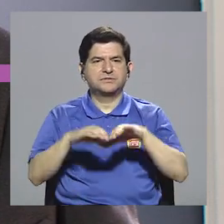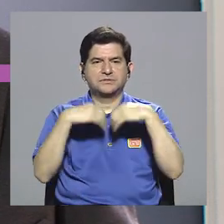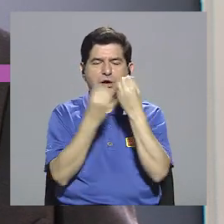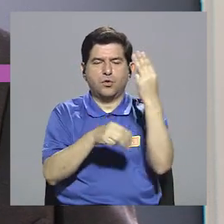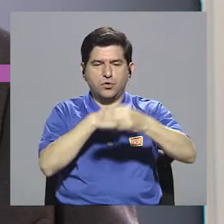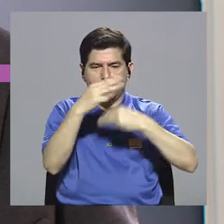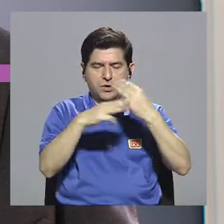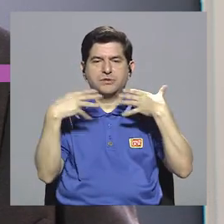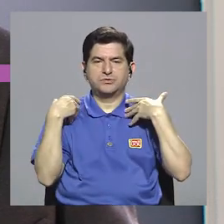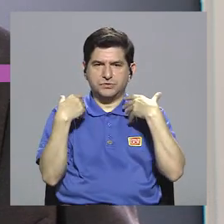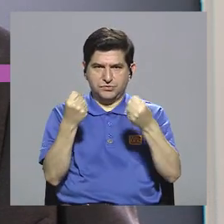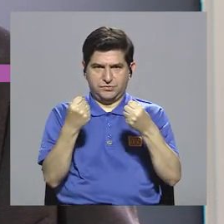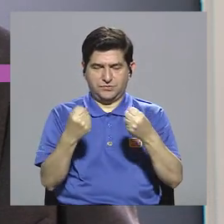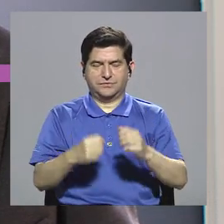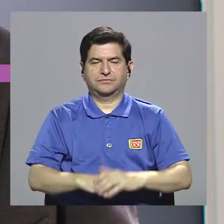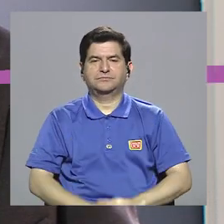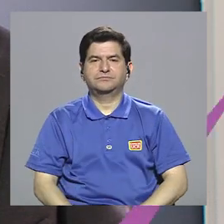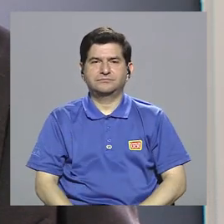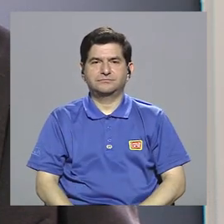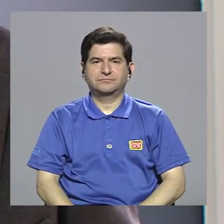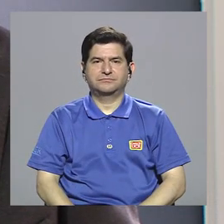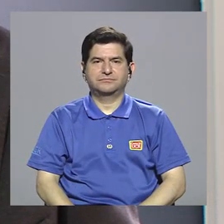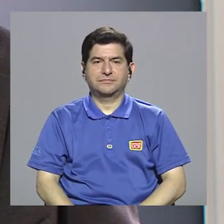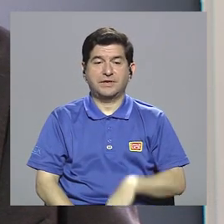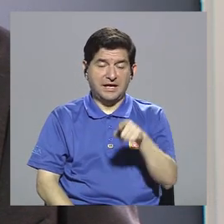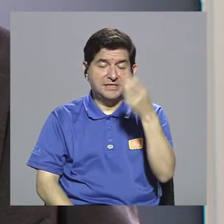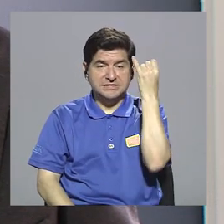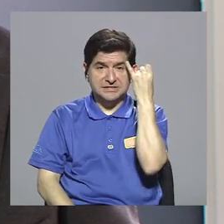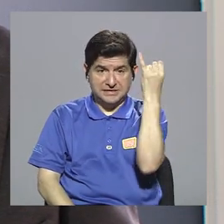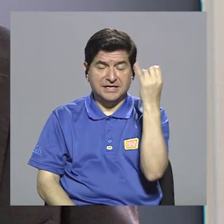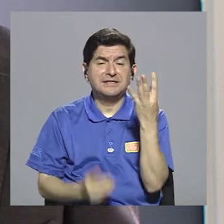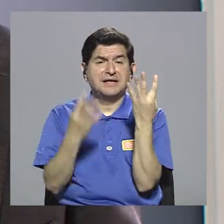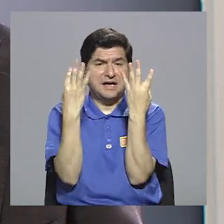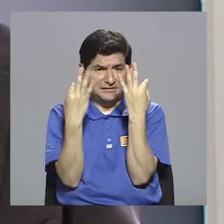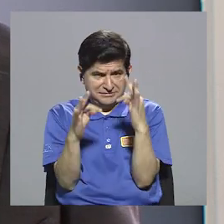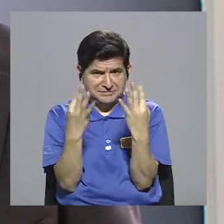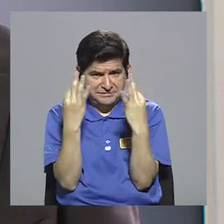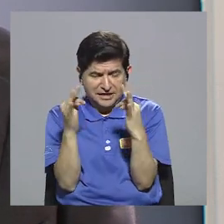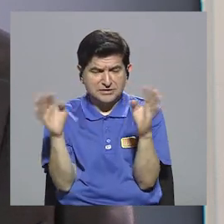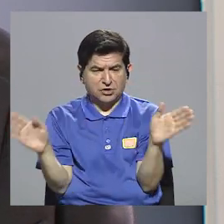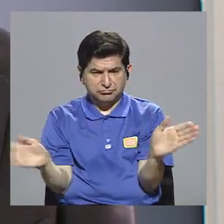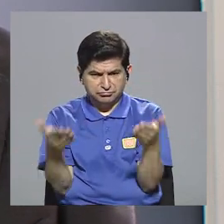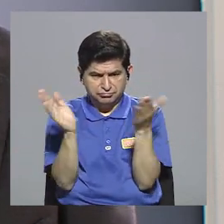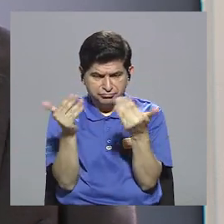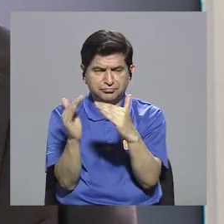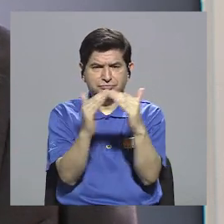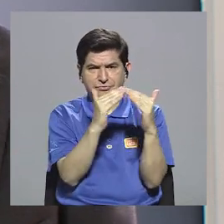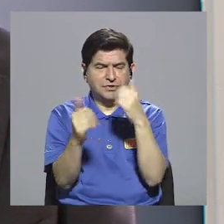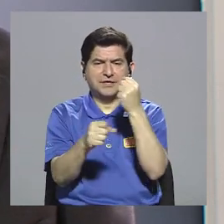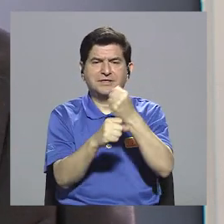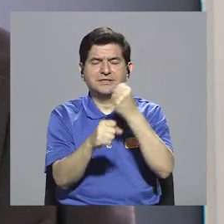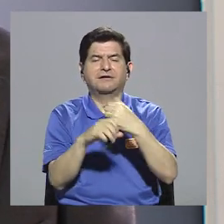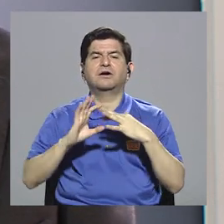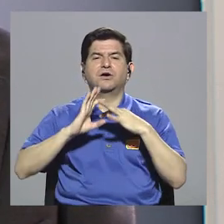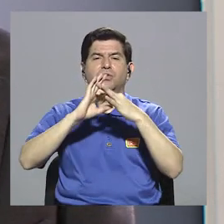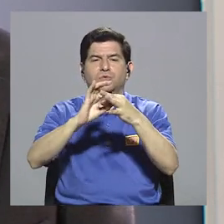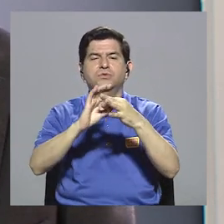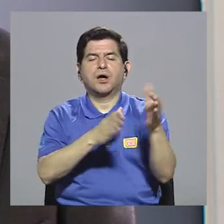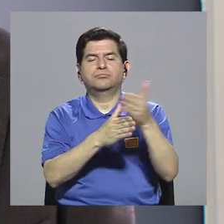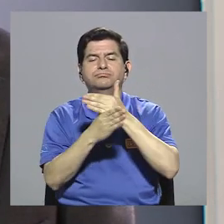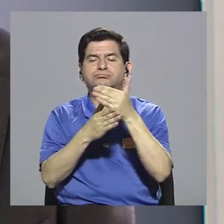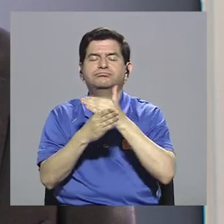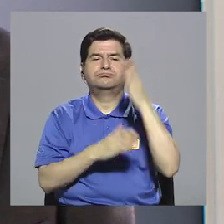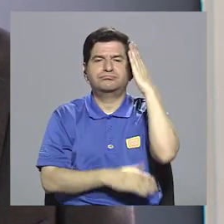organización mundial de la salud como una iniciativa para incentivar ciudades a trabajar juntas a